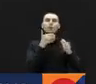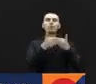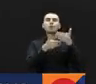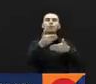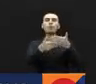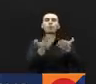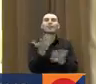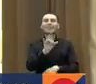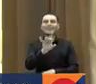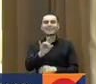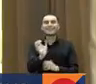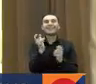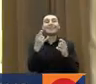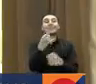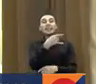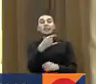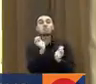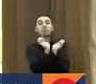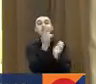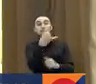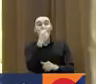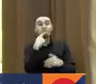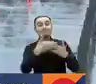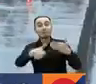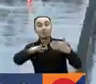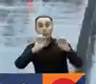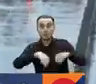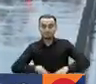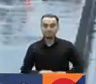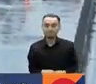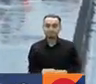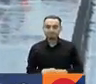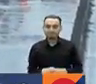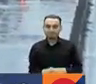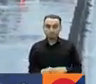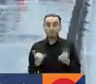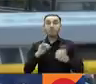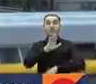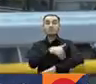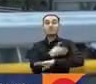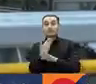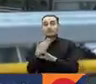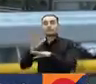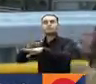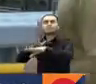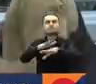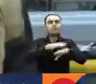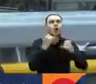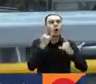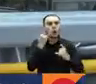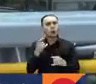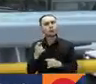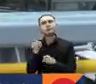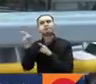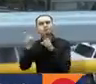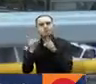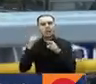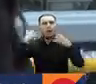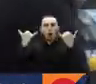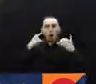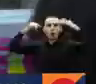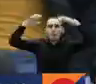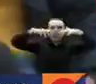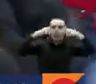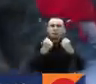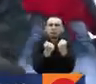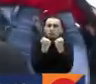partir del 15 de mayo. El Ministerio de Salud advirtió que ante la actual temporada de lluvias en Colombia, es recomendable, especialmente en